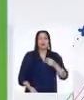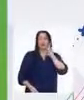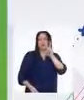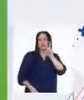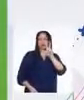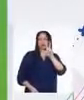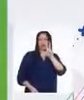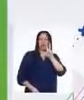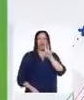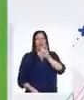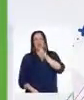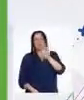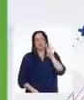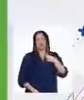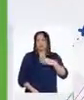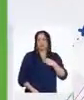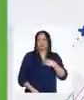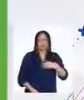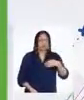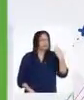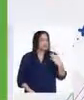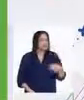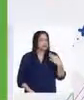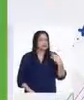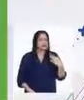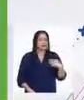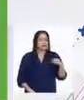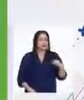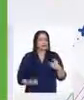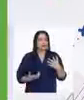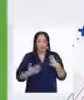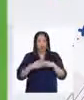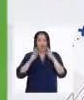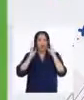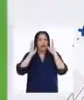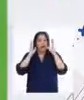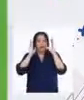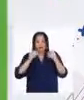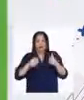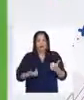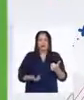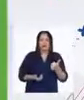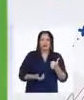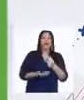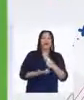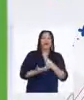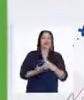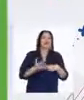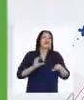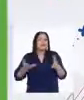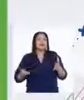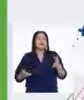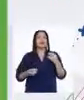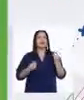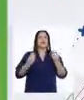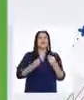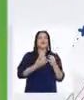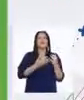23 años, 24 años, siempre he estado muy pendiente de qué cosa hacer, qué cosa generar,